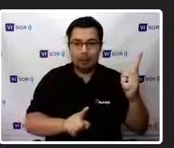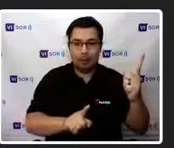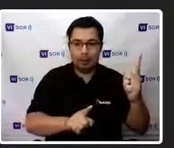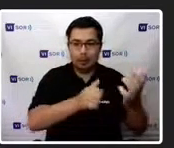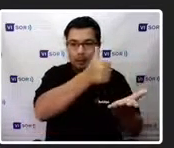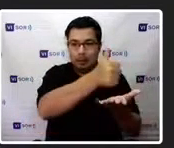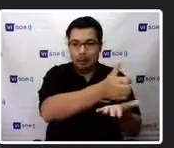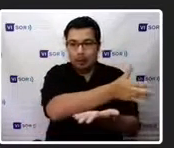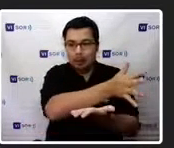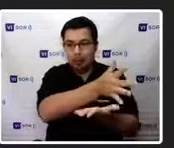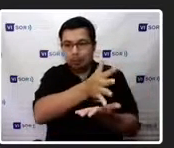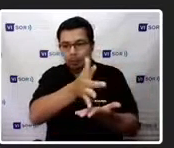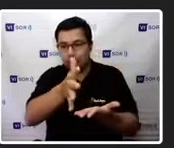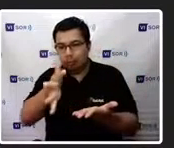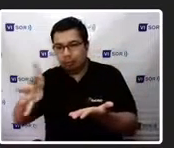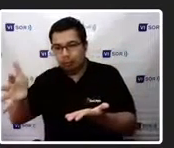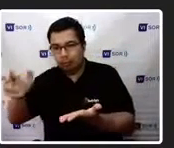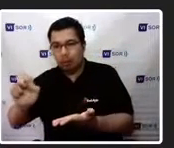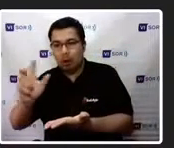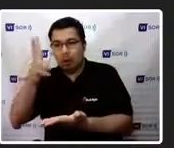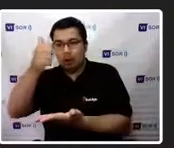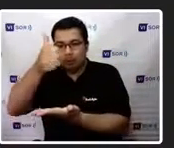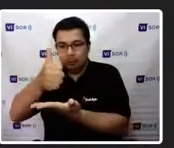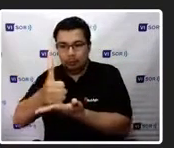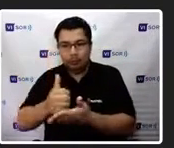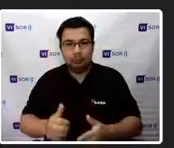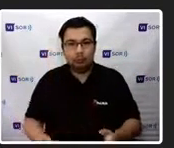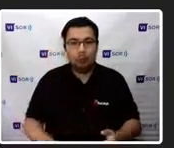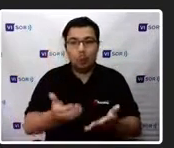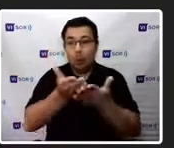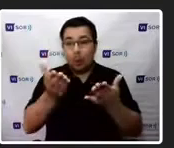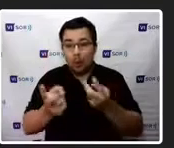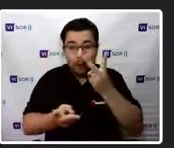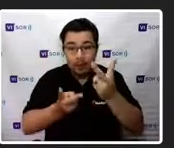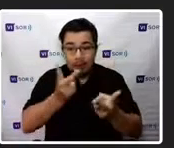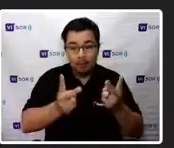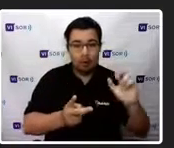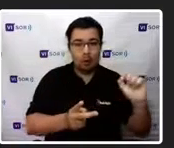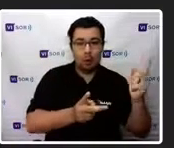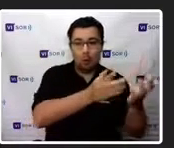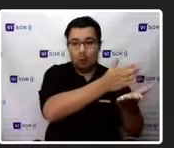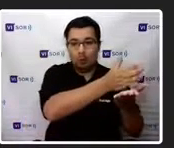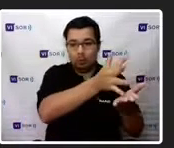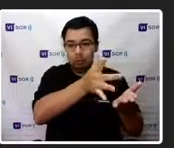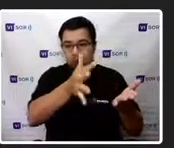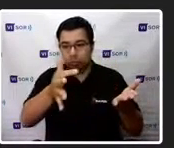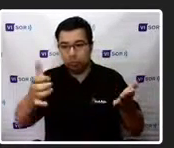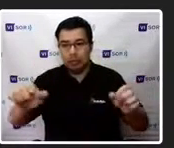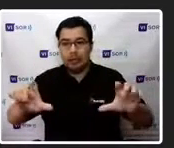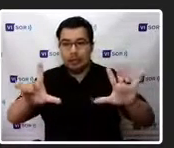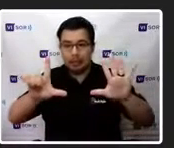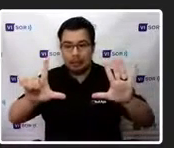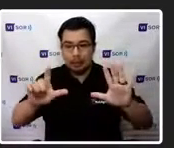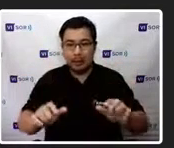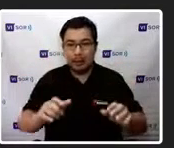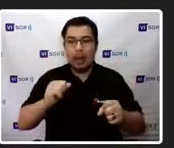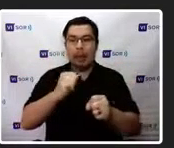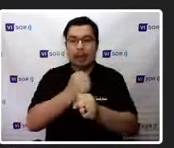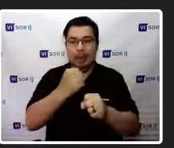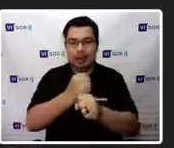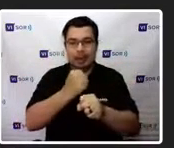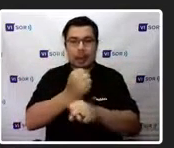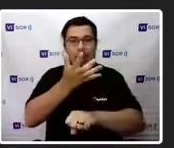que desde el semestre 1 al semestre séptimo tenemos talleres de actividades. Como lo pueden ver, taller de